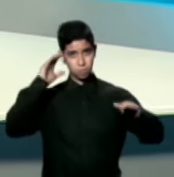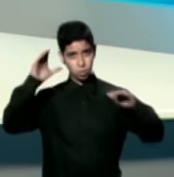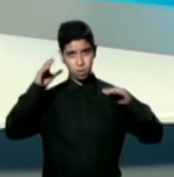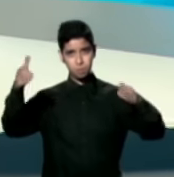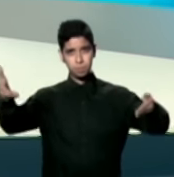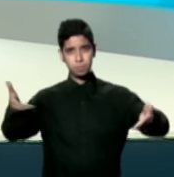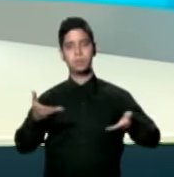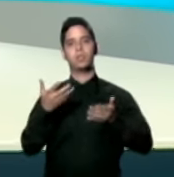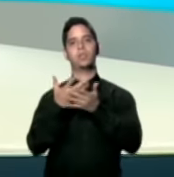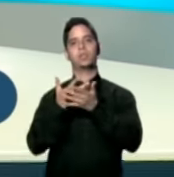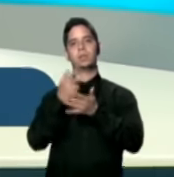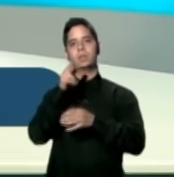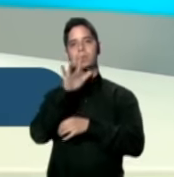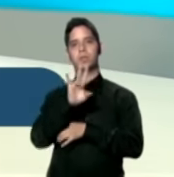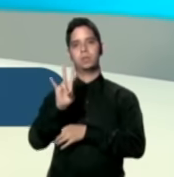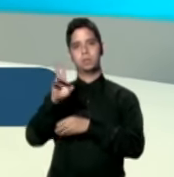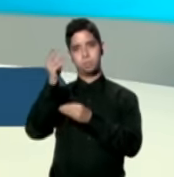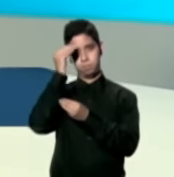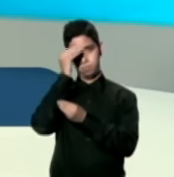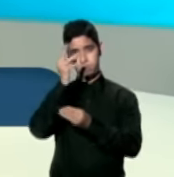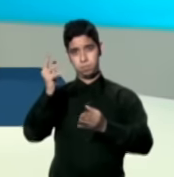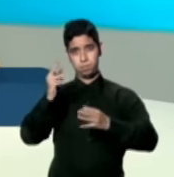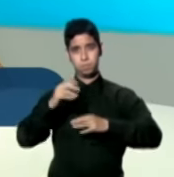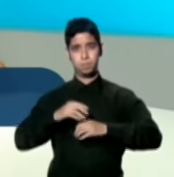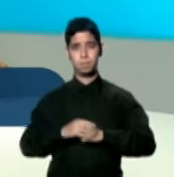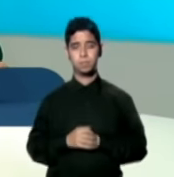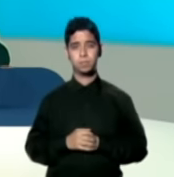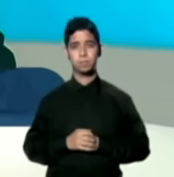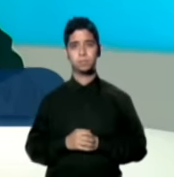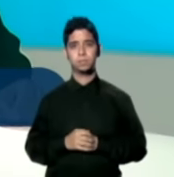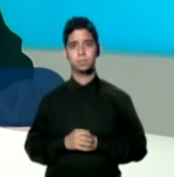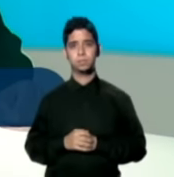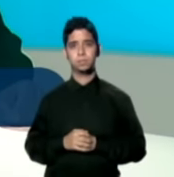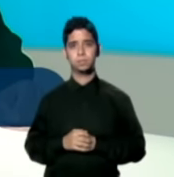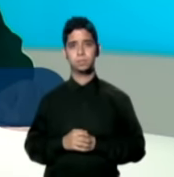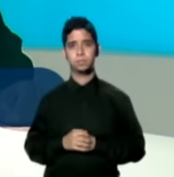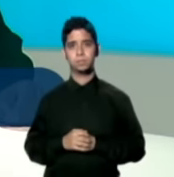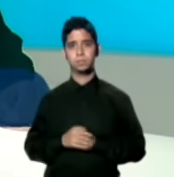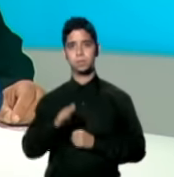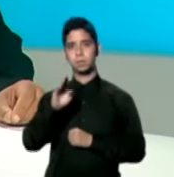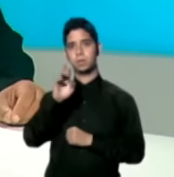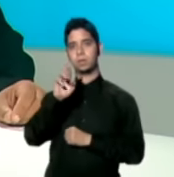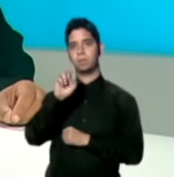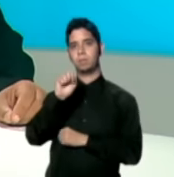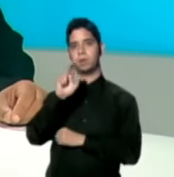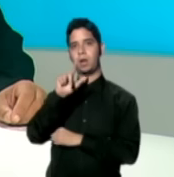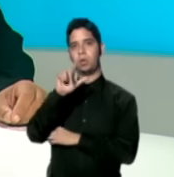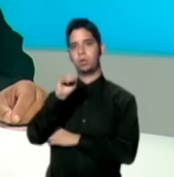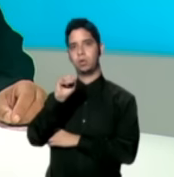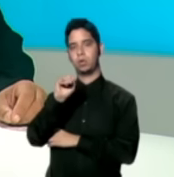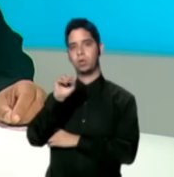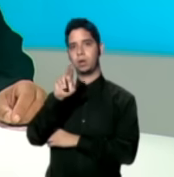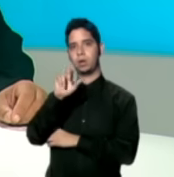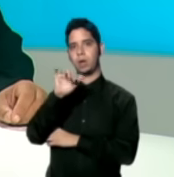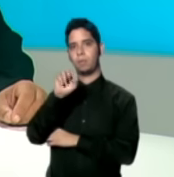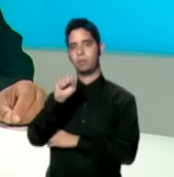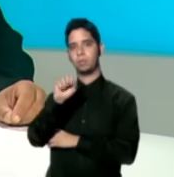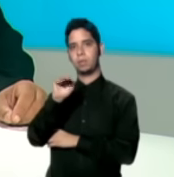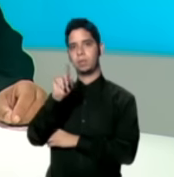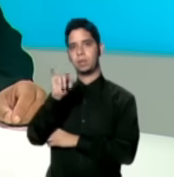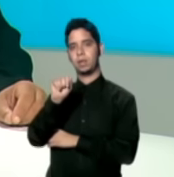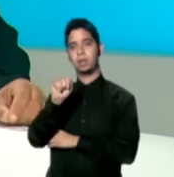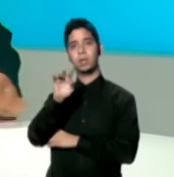Bienvenidos a Noticias 24/7. De inmediato pasamos a las informaciones. Braulio Ramos Medina, de 44 años, se